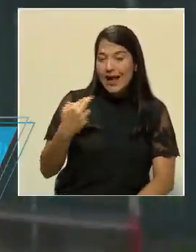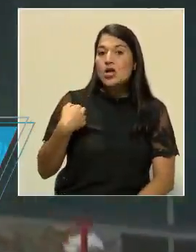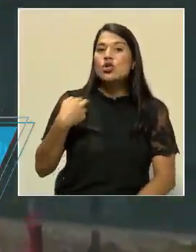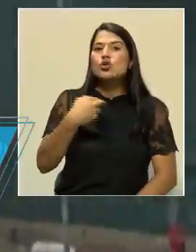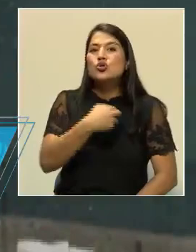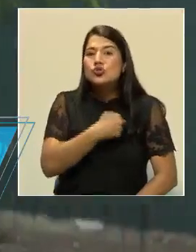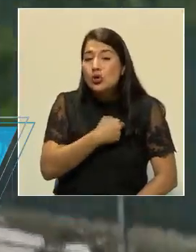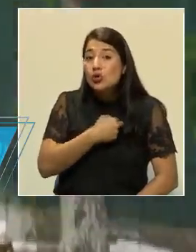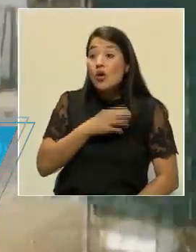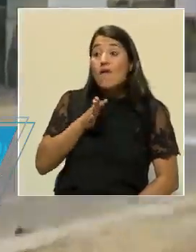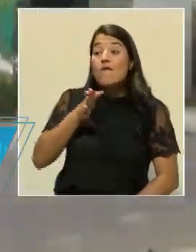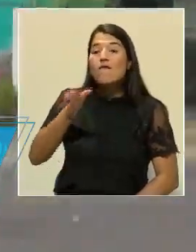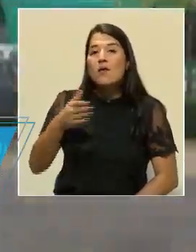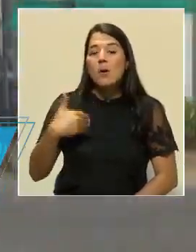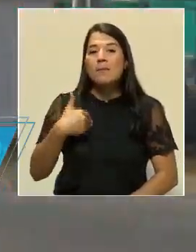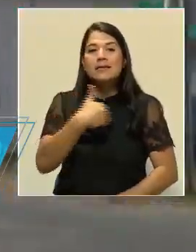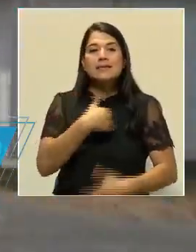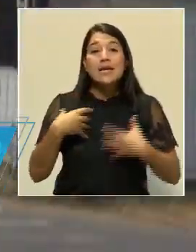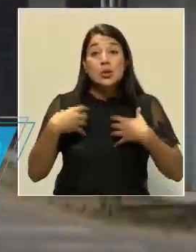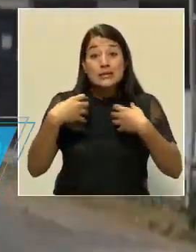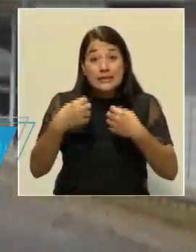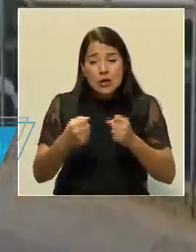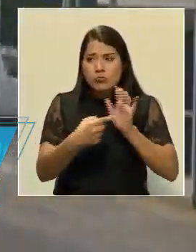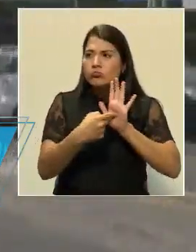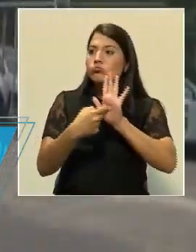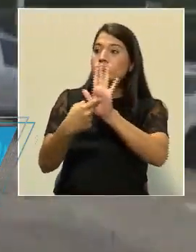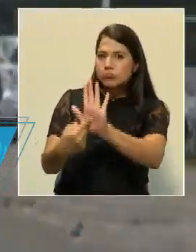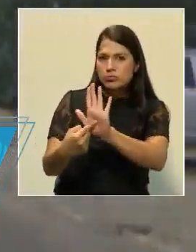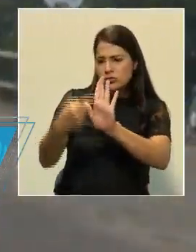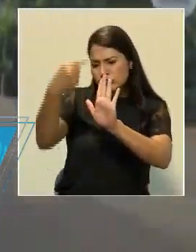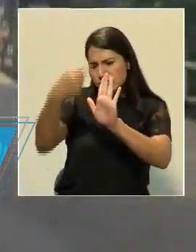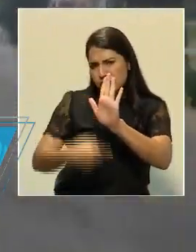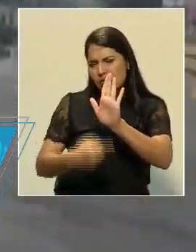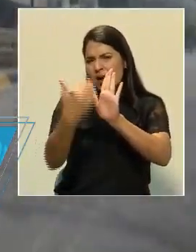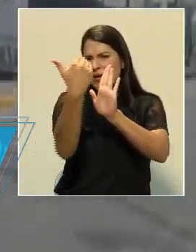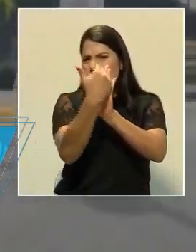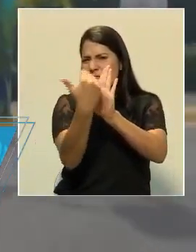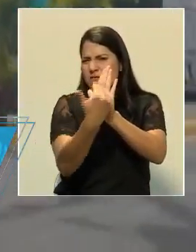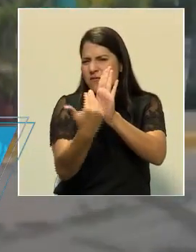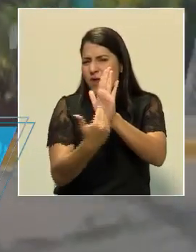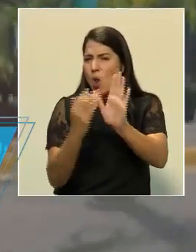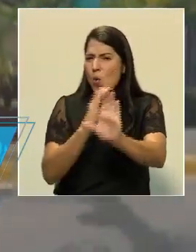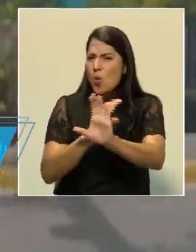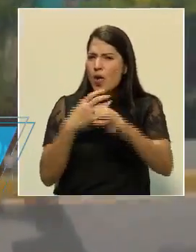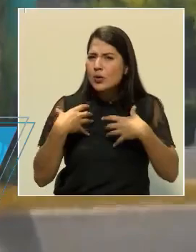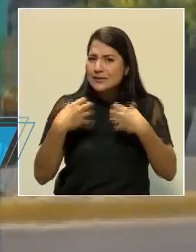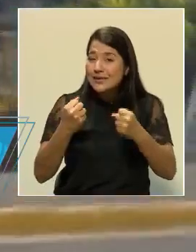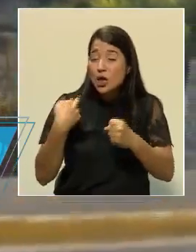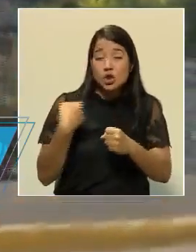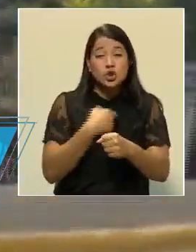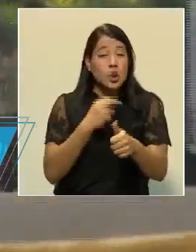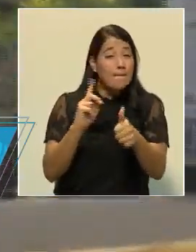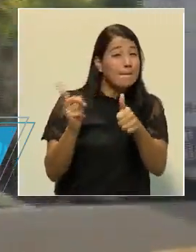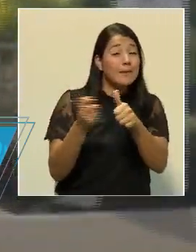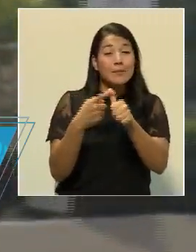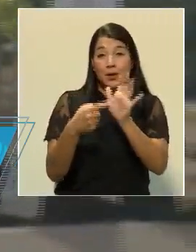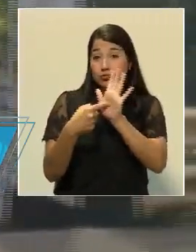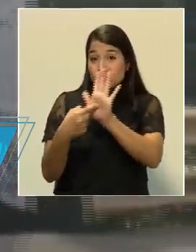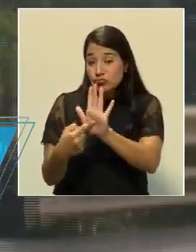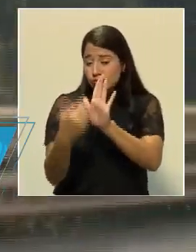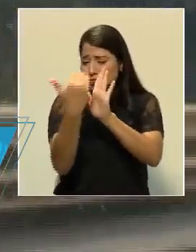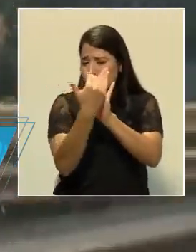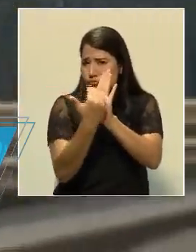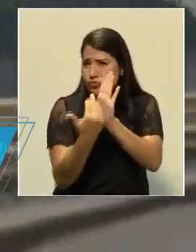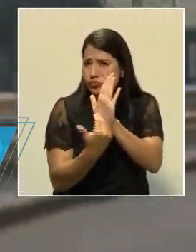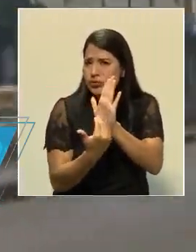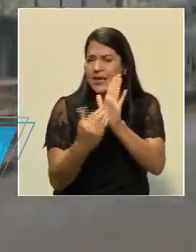nos presentamos al Ministerio de Salud y les presentamos a ellos todos los protocolos. Fuimos los primeros en presentar protocolos, y